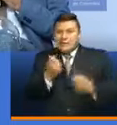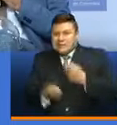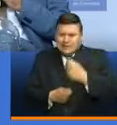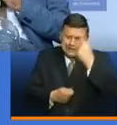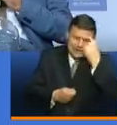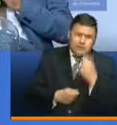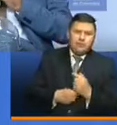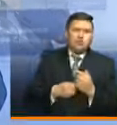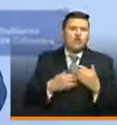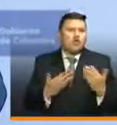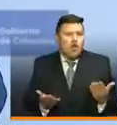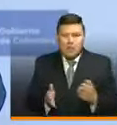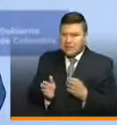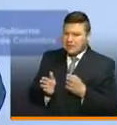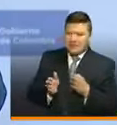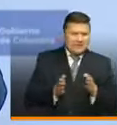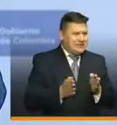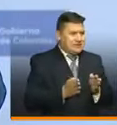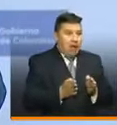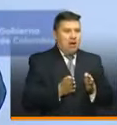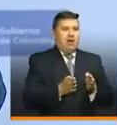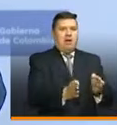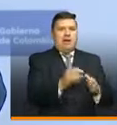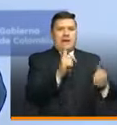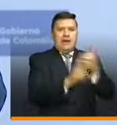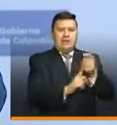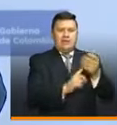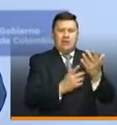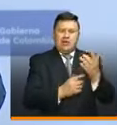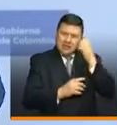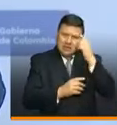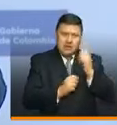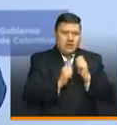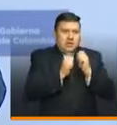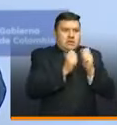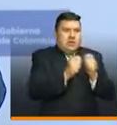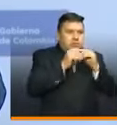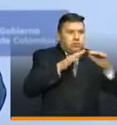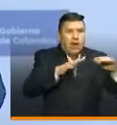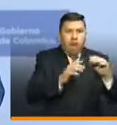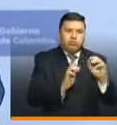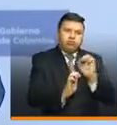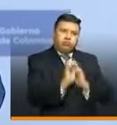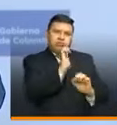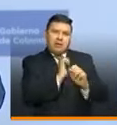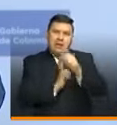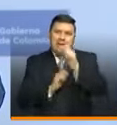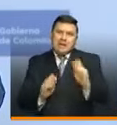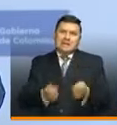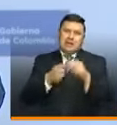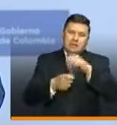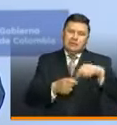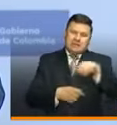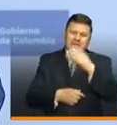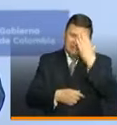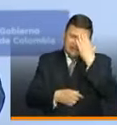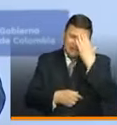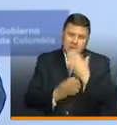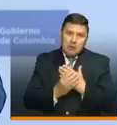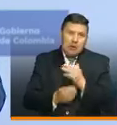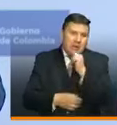encontramos un camino intermedio entre contener el contagio y proteger a las personas y a las familias de caer en